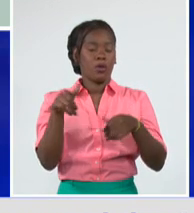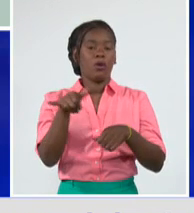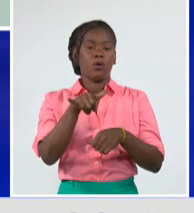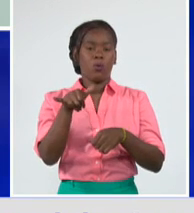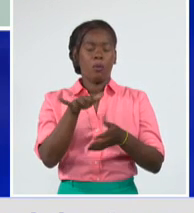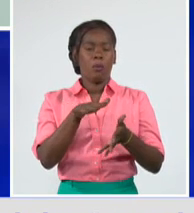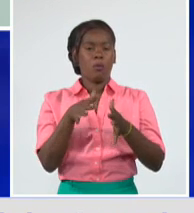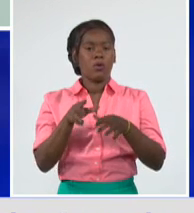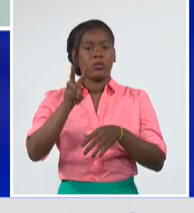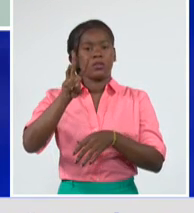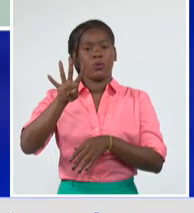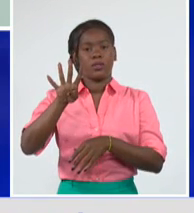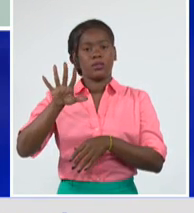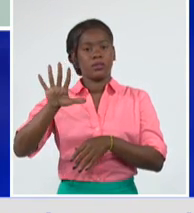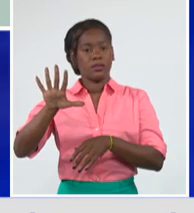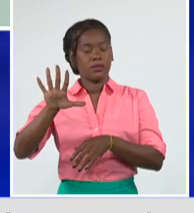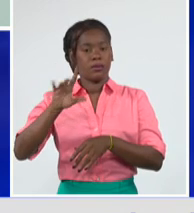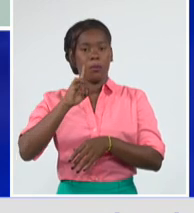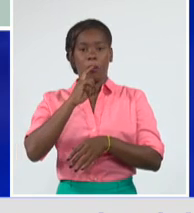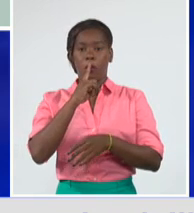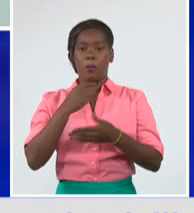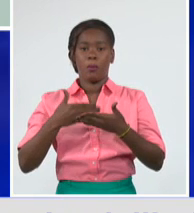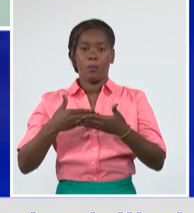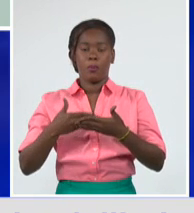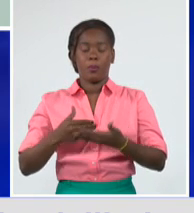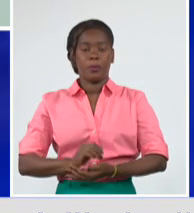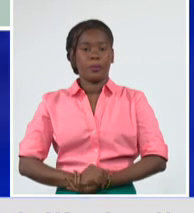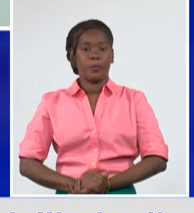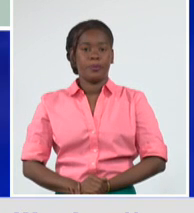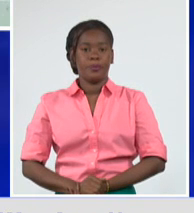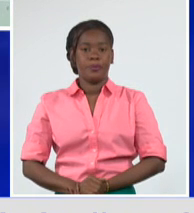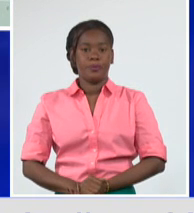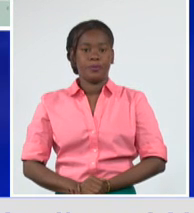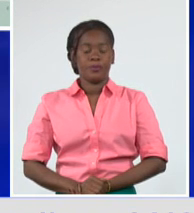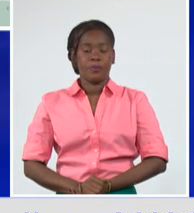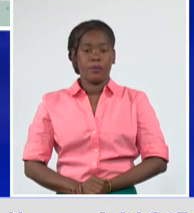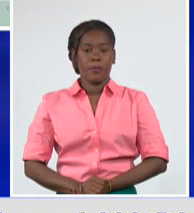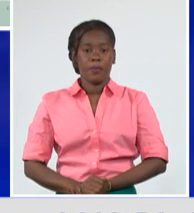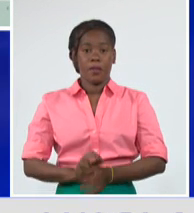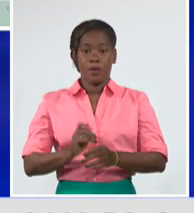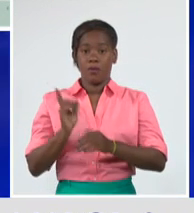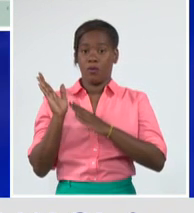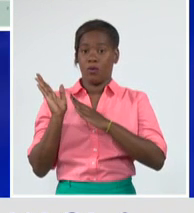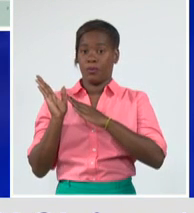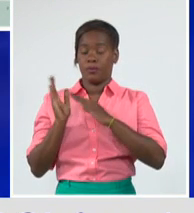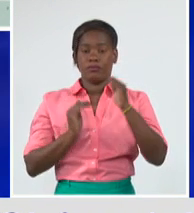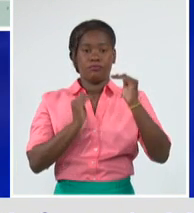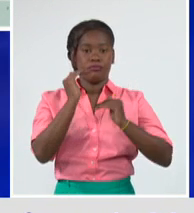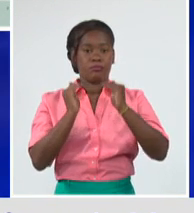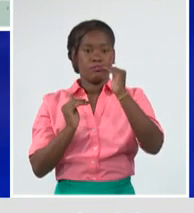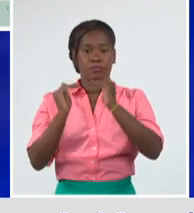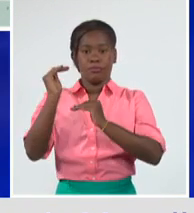345 muestras. Como dije ya, la positividad de las muestras analizadas ayer de